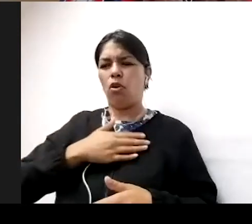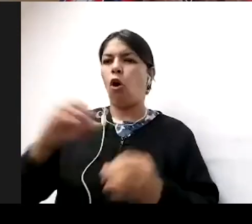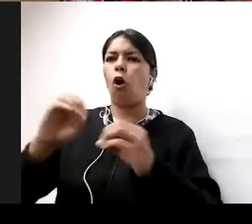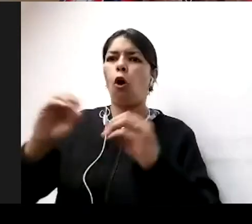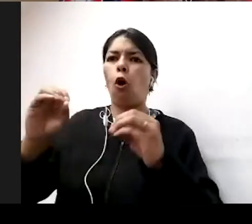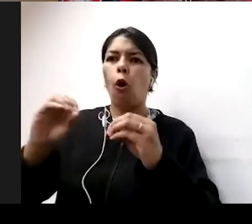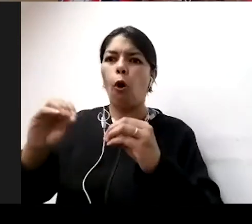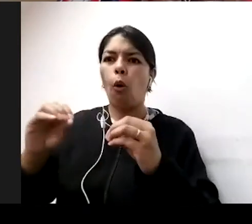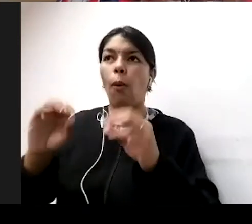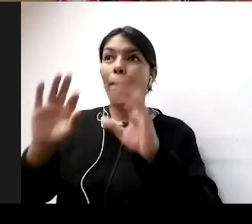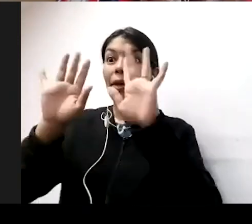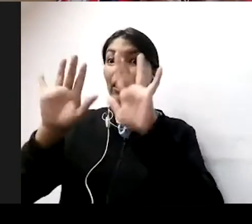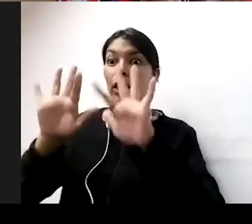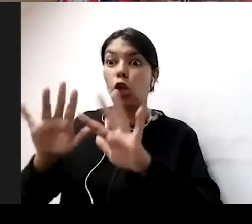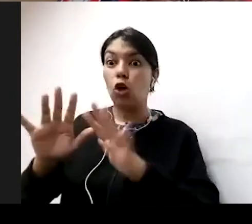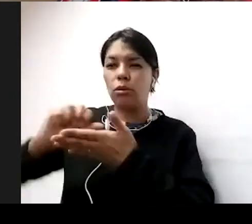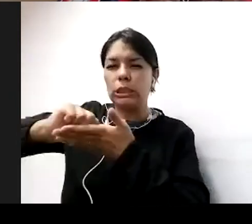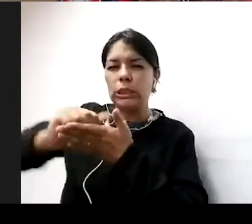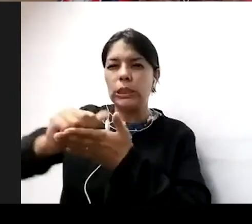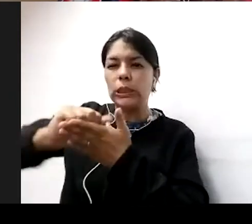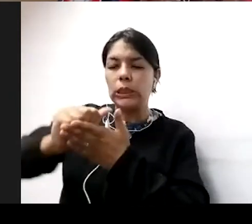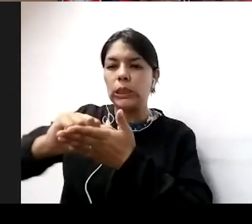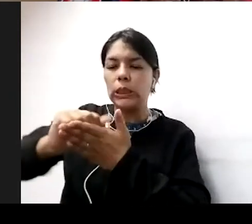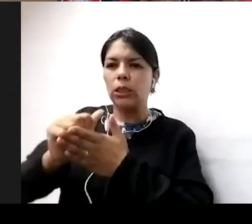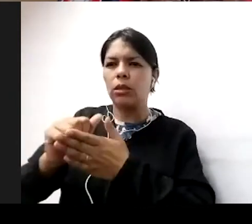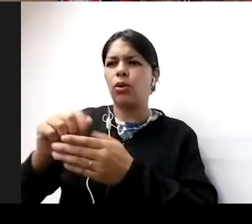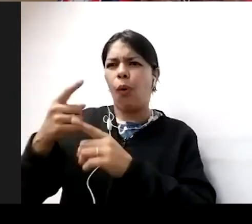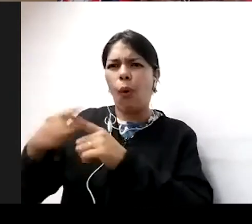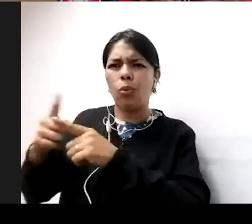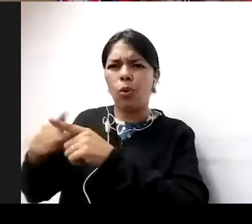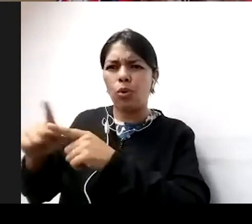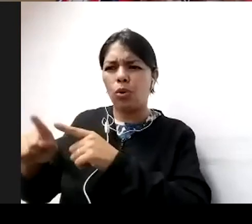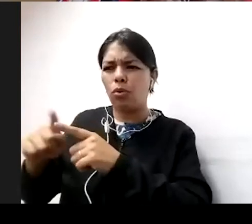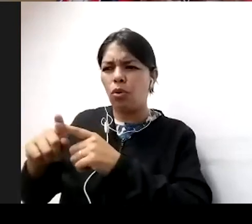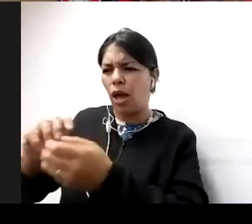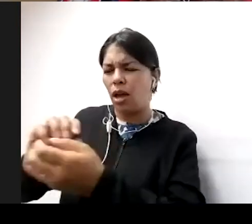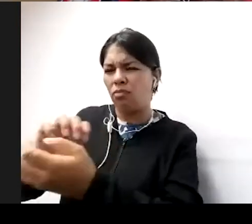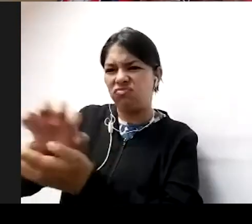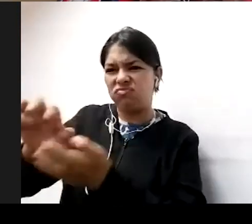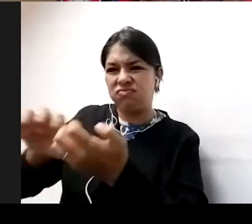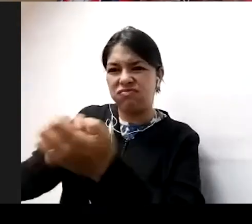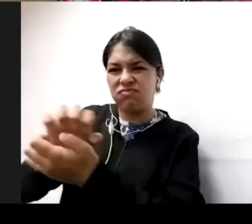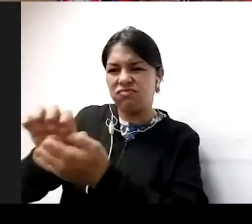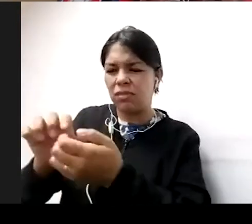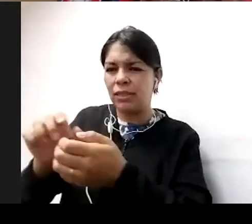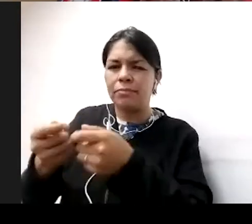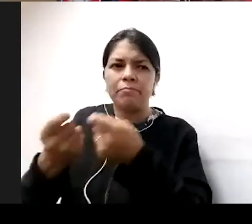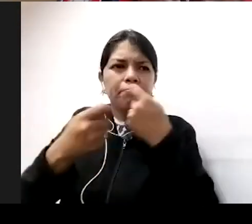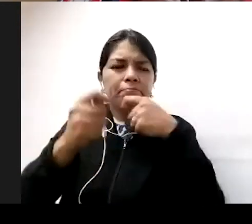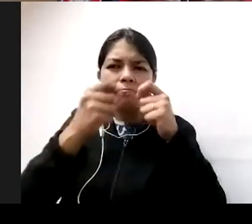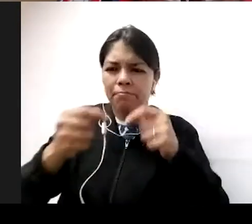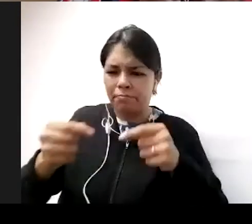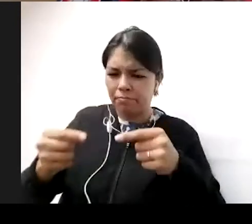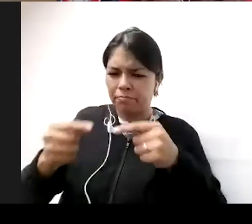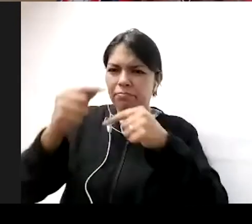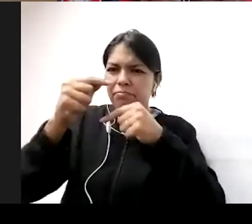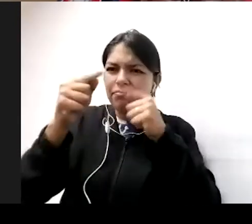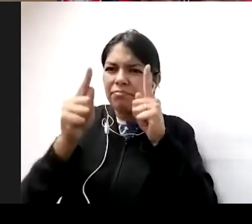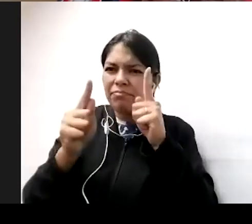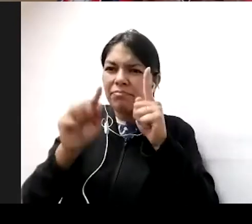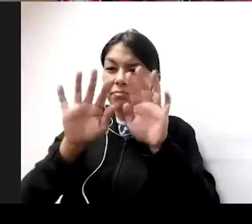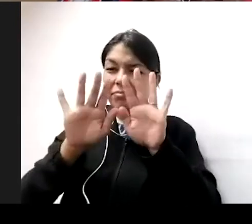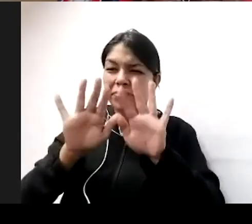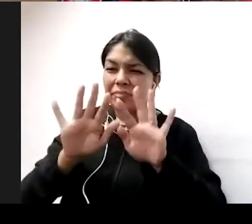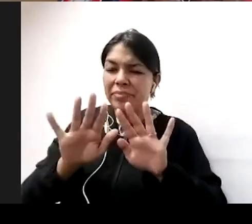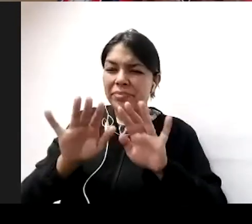venden en las calles como bazuco, que según los expertos resulta más tóxico y más adictivo que la cocaína.